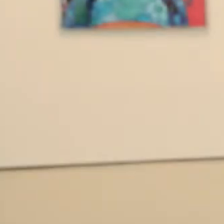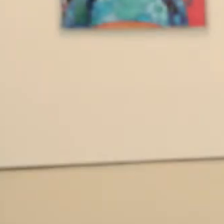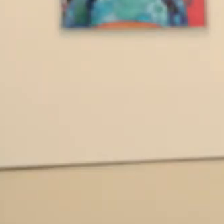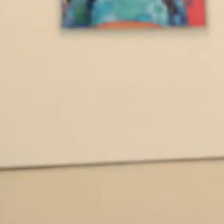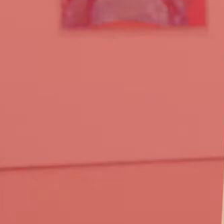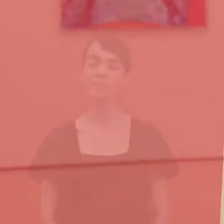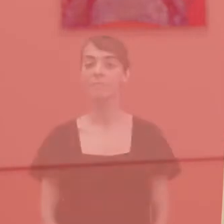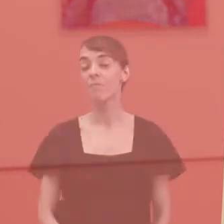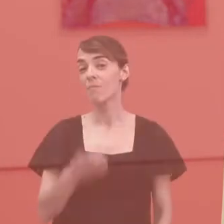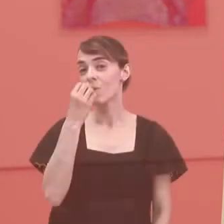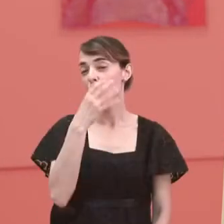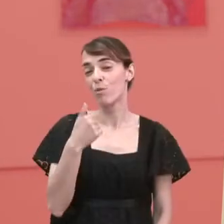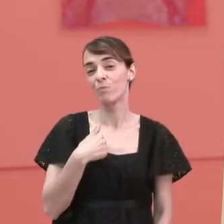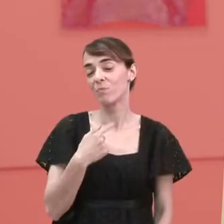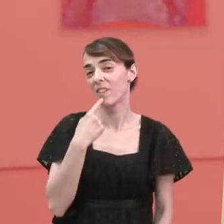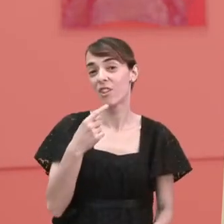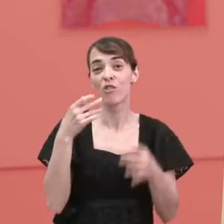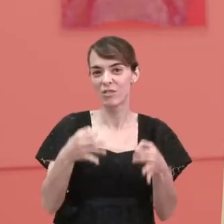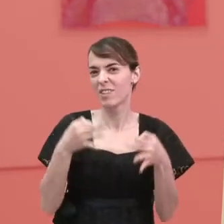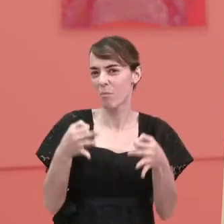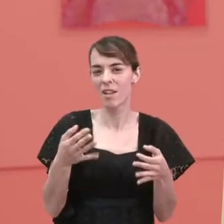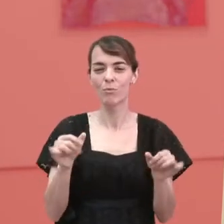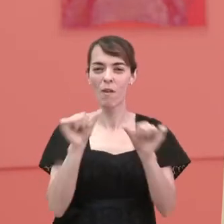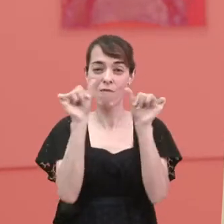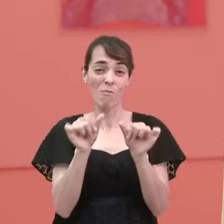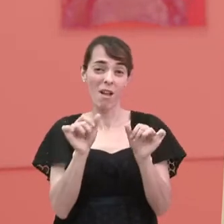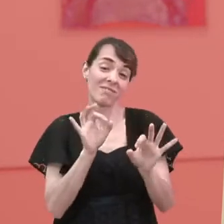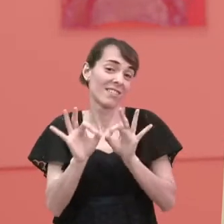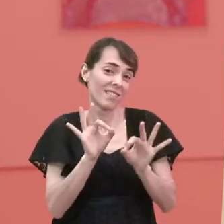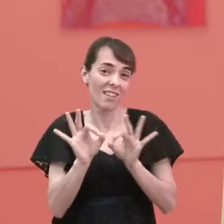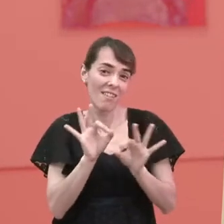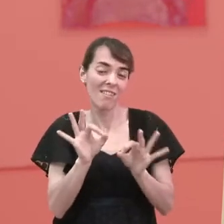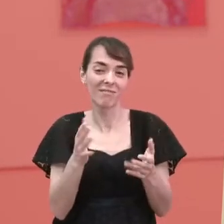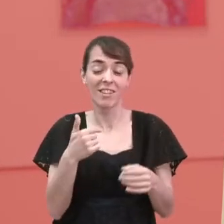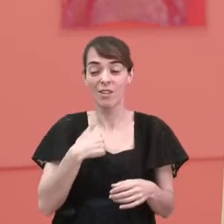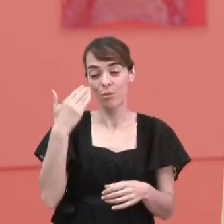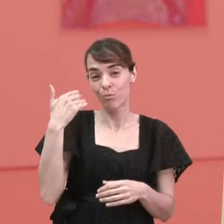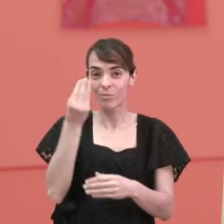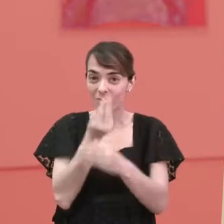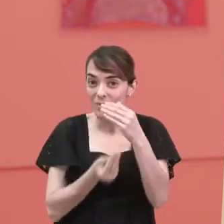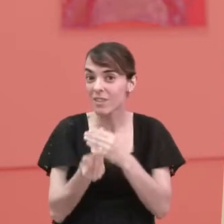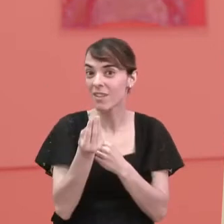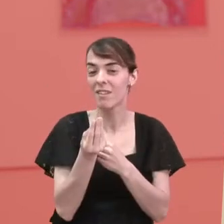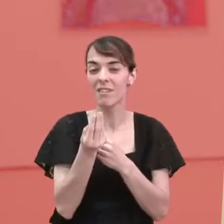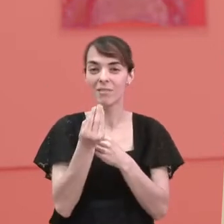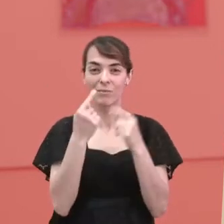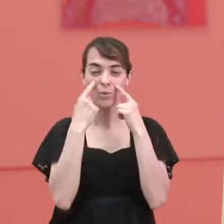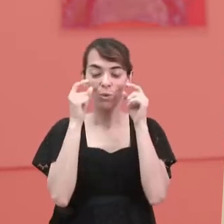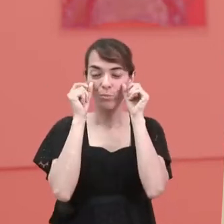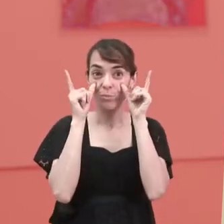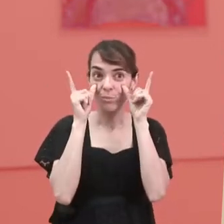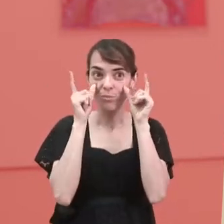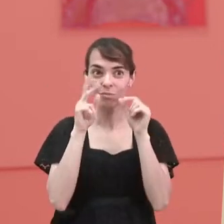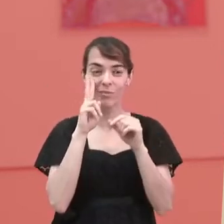Bueno, yo siempre digo de una forma un poquito mediática que cuando nací del vientre de mi madre, los ojos vi el mundo